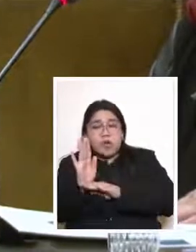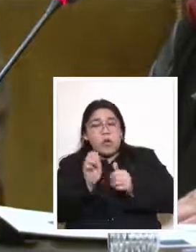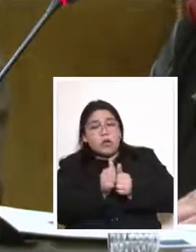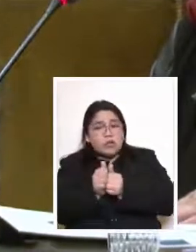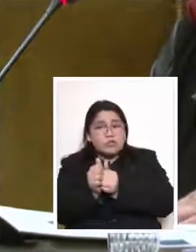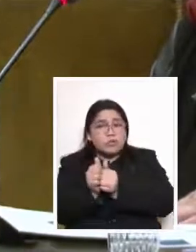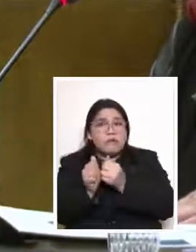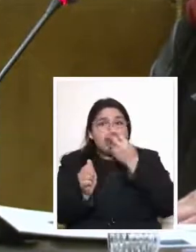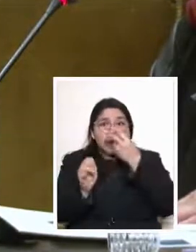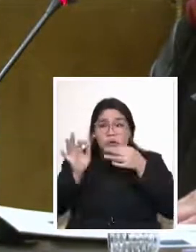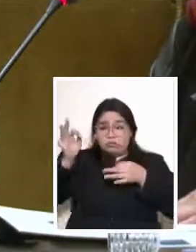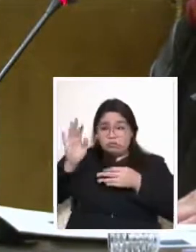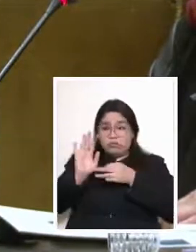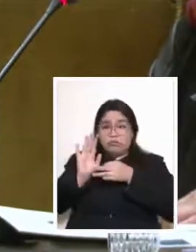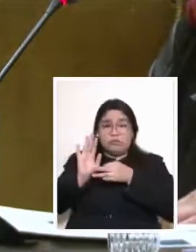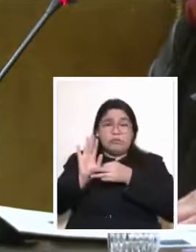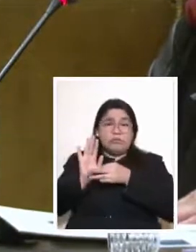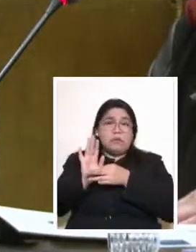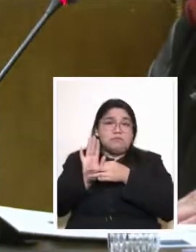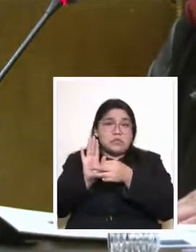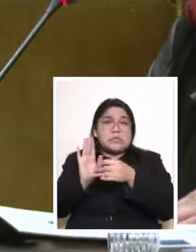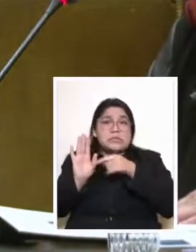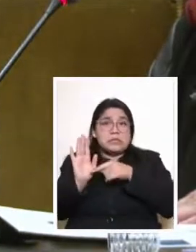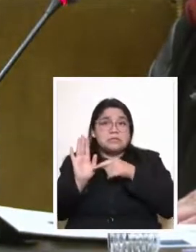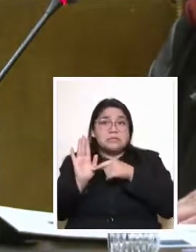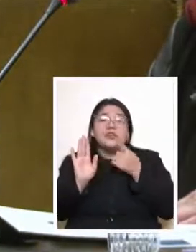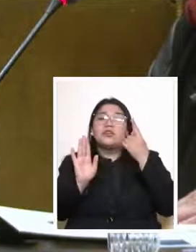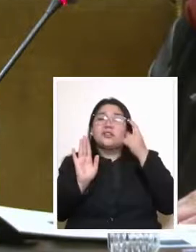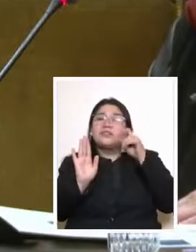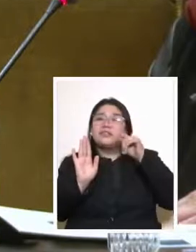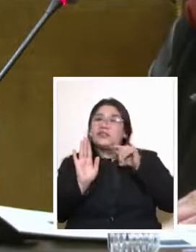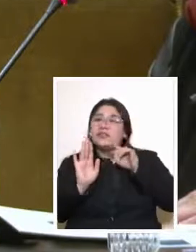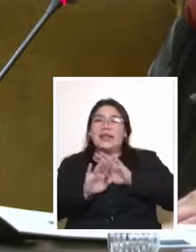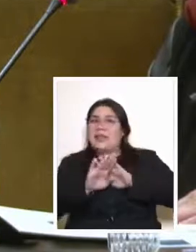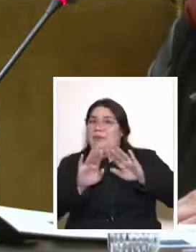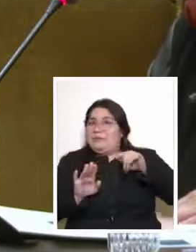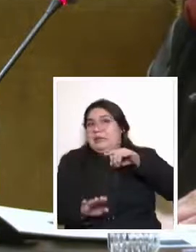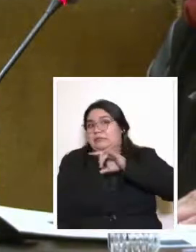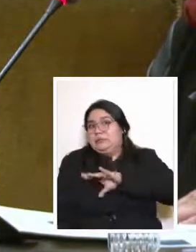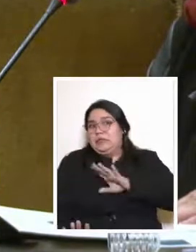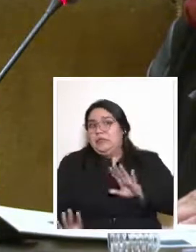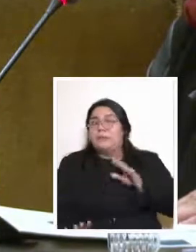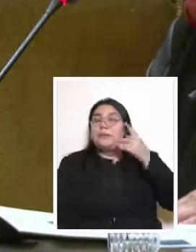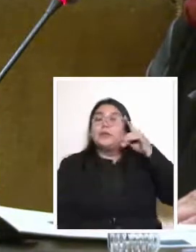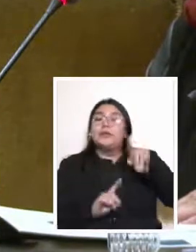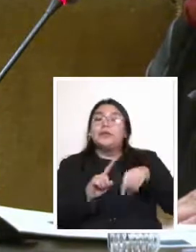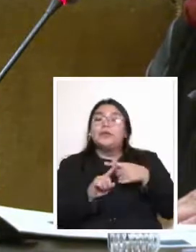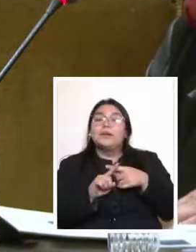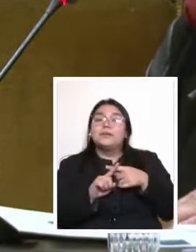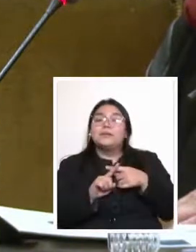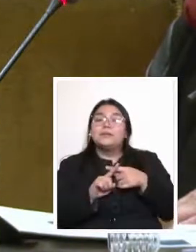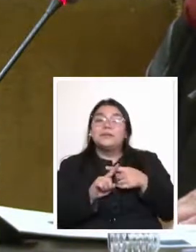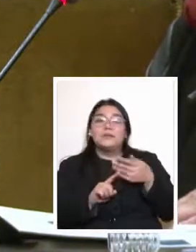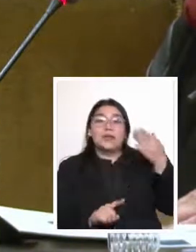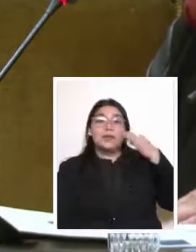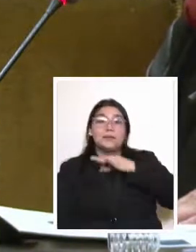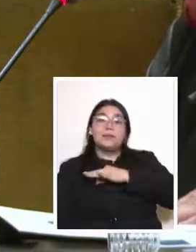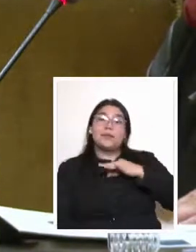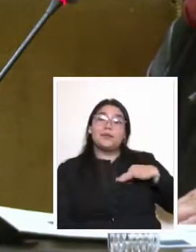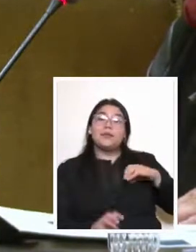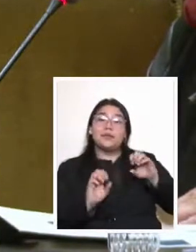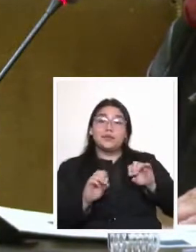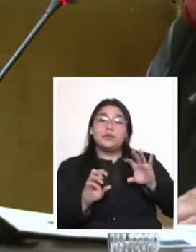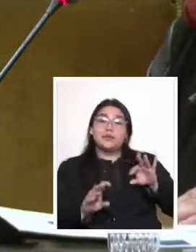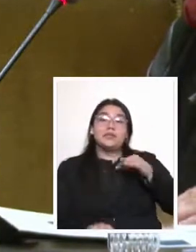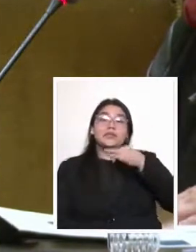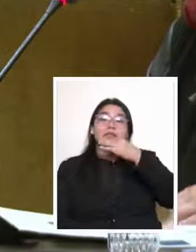en el informe. Entonces creo que eso hay que dejar de hacerlo en el caso chileno, pero además Bueno, el ministro Ávila nos